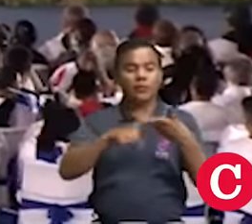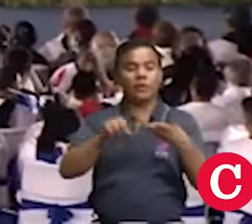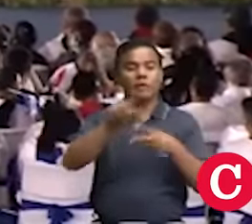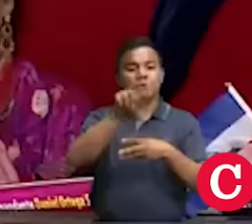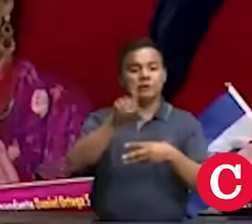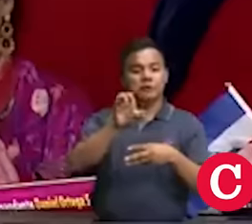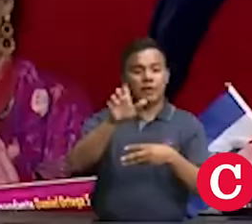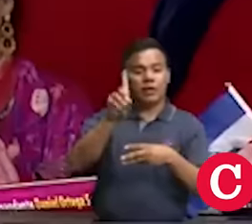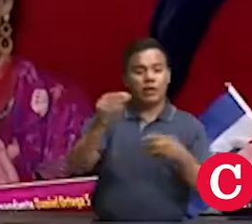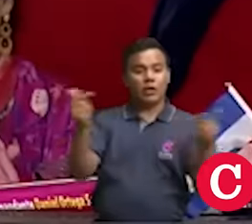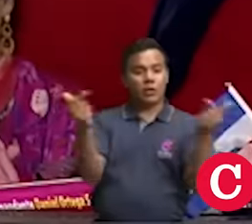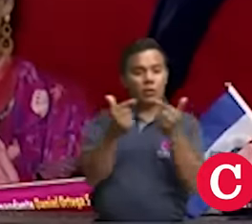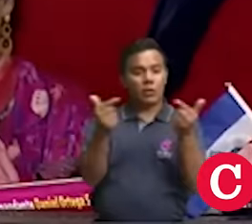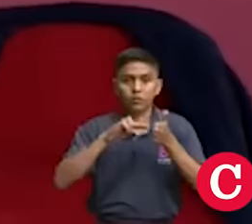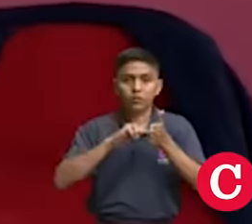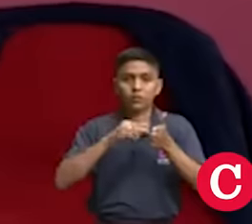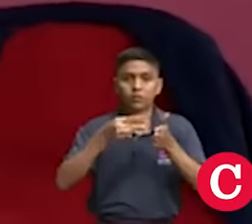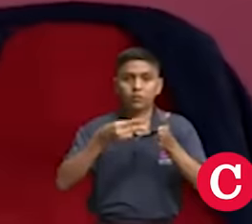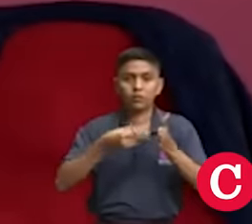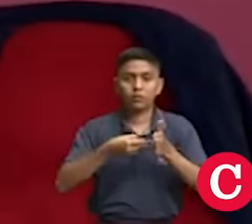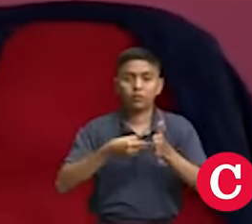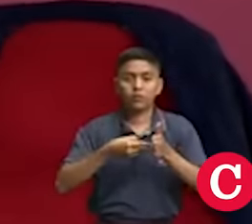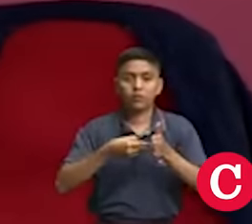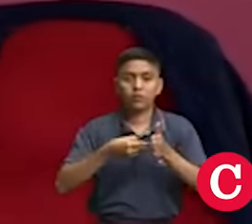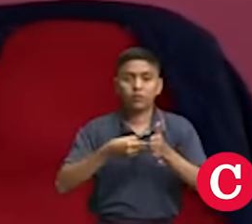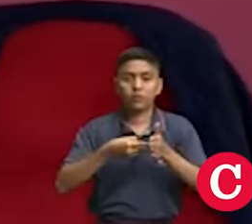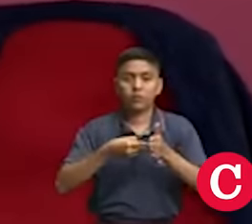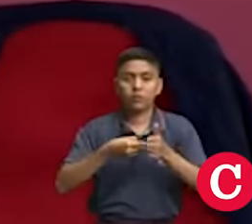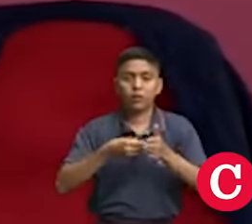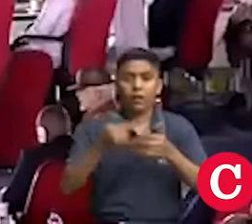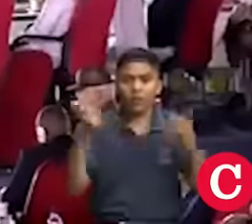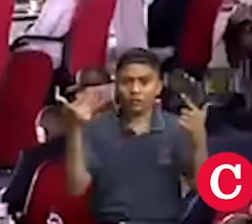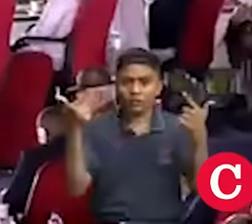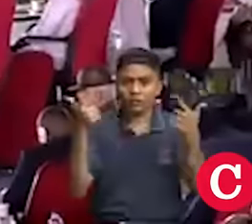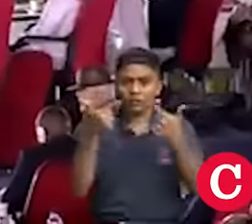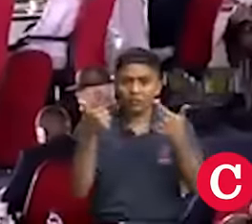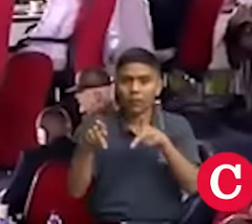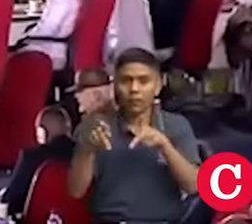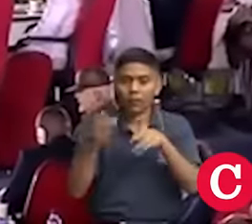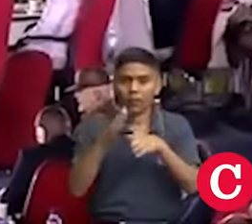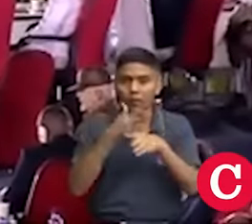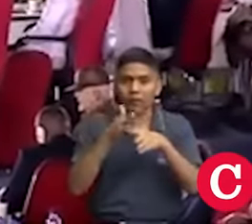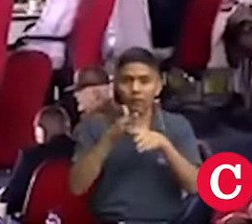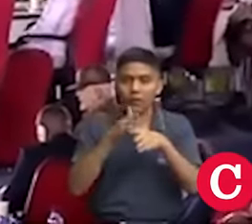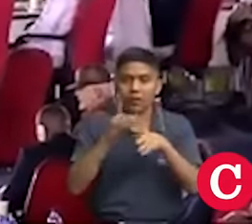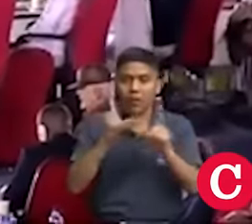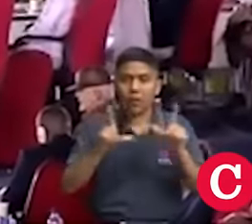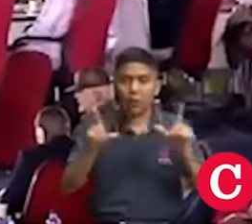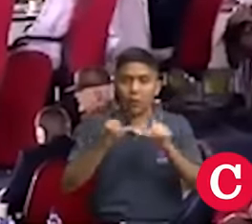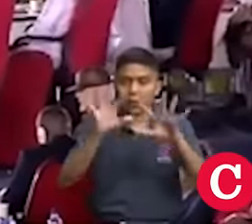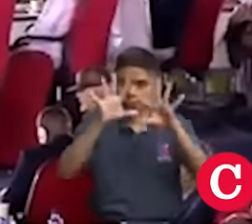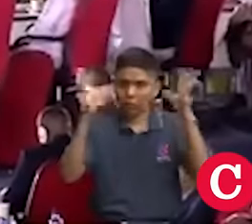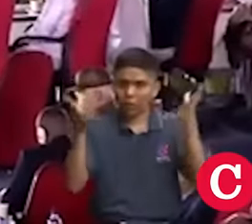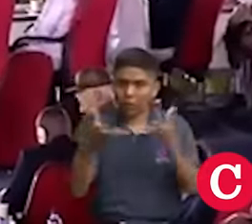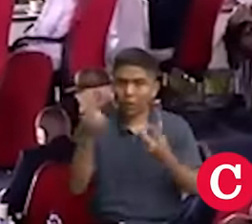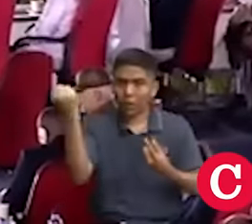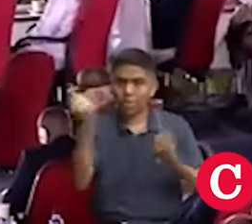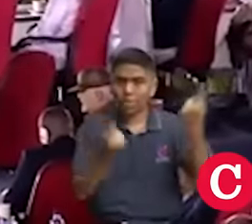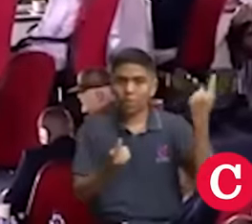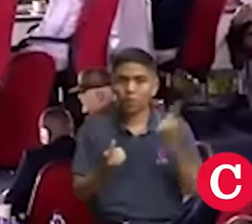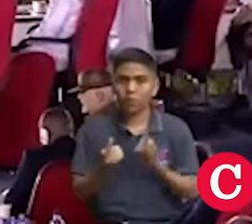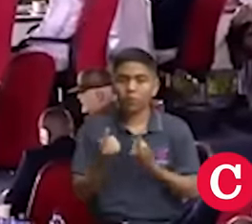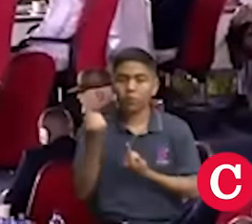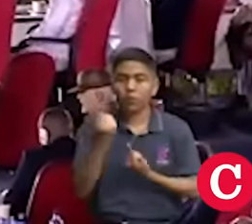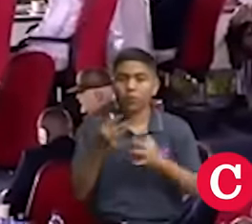de África, Asia y Europa. Esta guerra que tienen contra los inmigrantes sencillamente